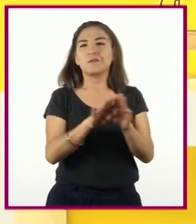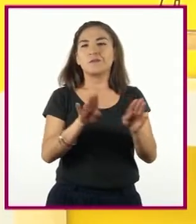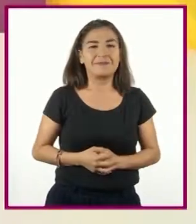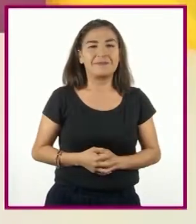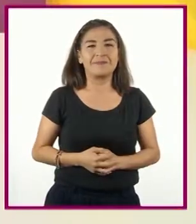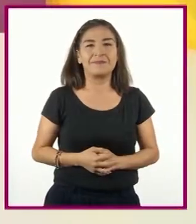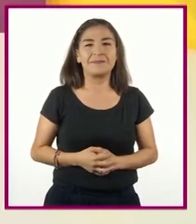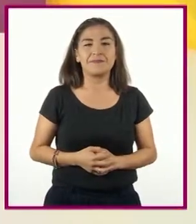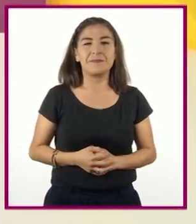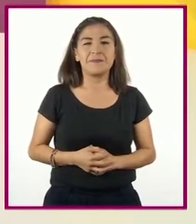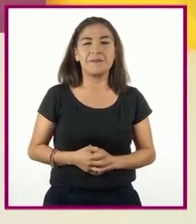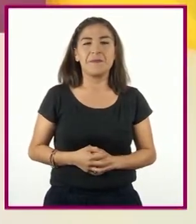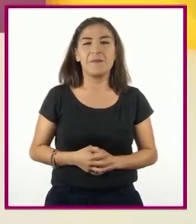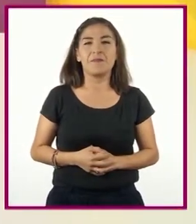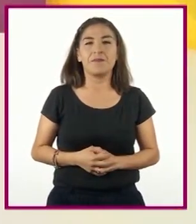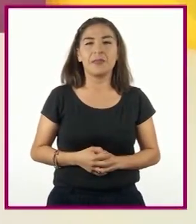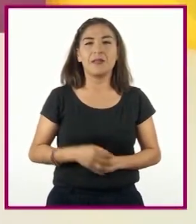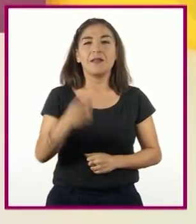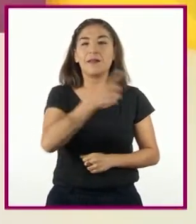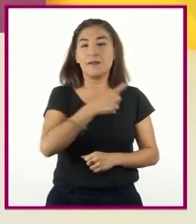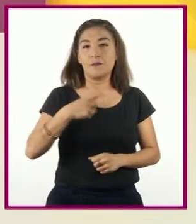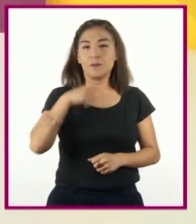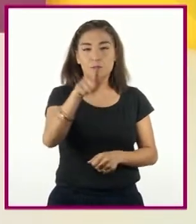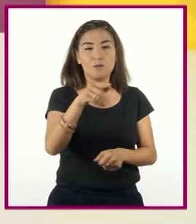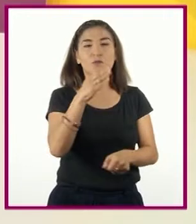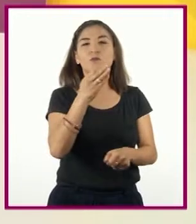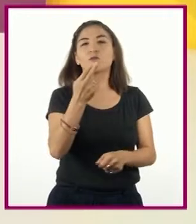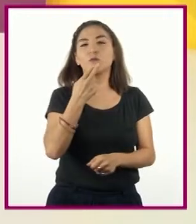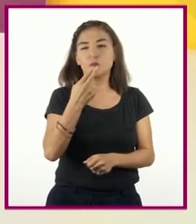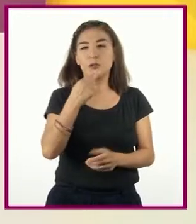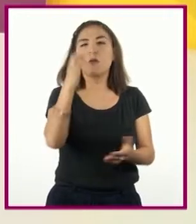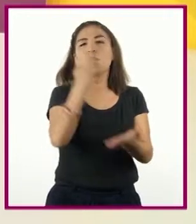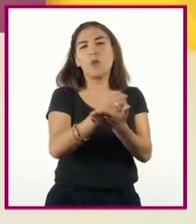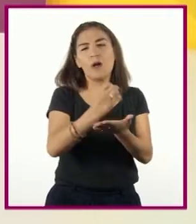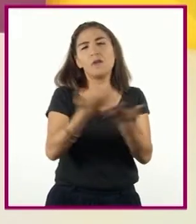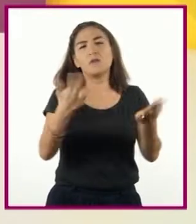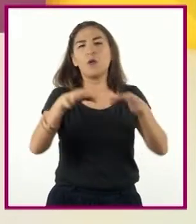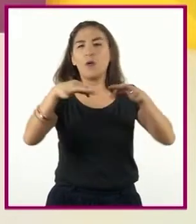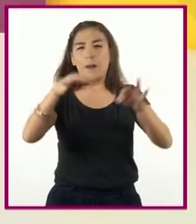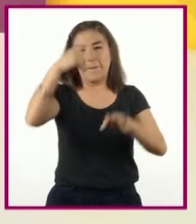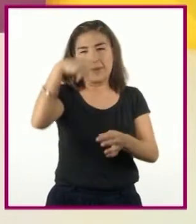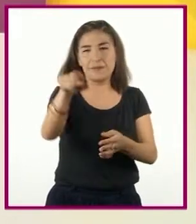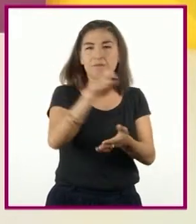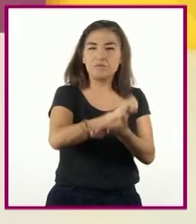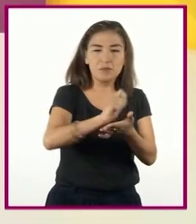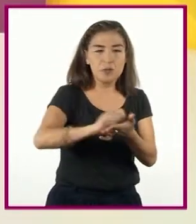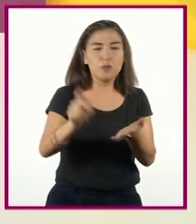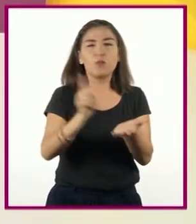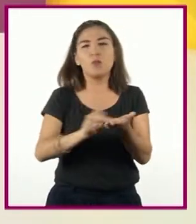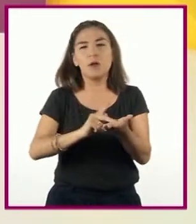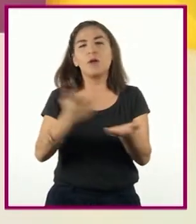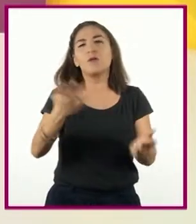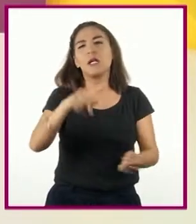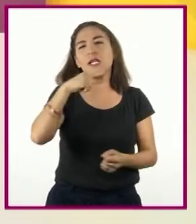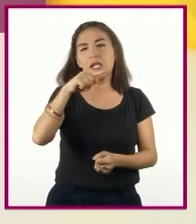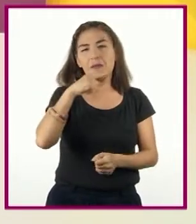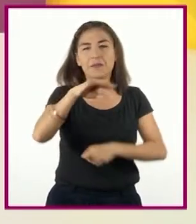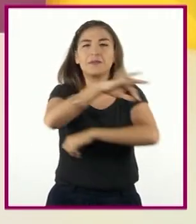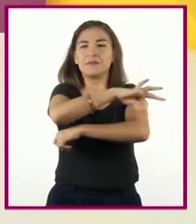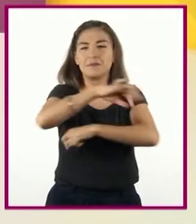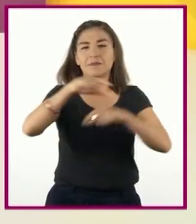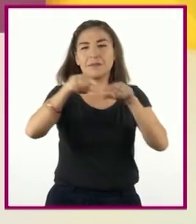identidad. Deberán tener a la mano su cuaderno o una hoja para escribir, un bolígrafo o un lápiz y una